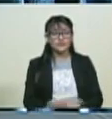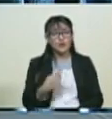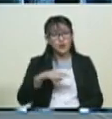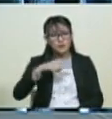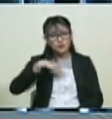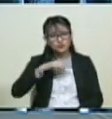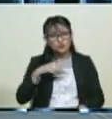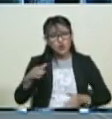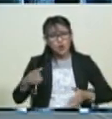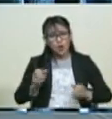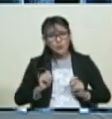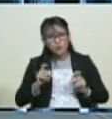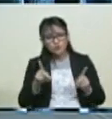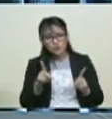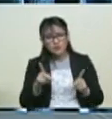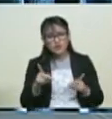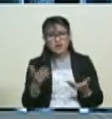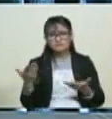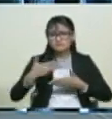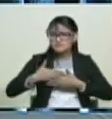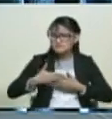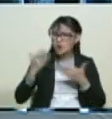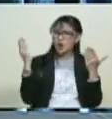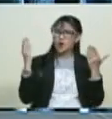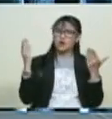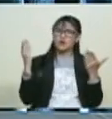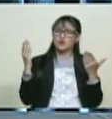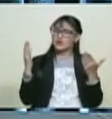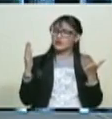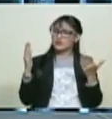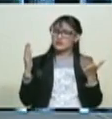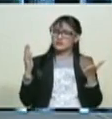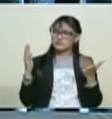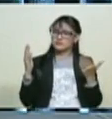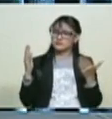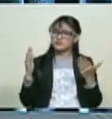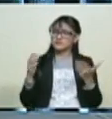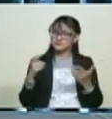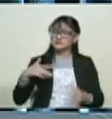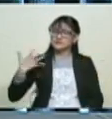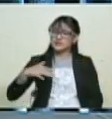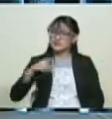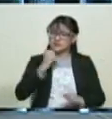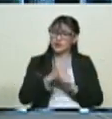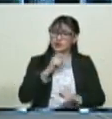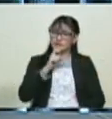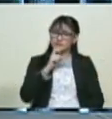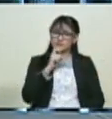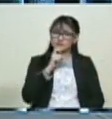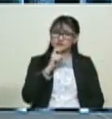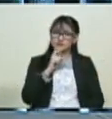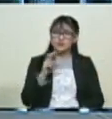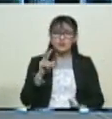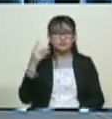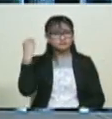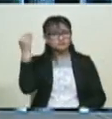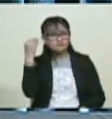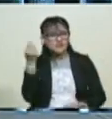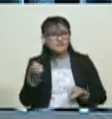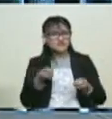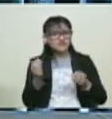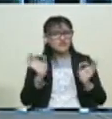caminos para romper bloqueos y romper sanciones grandes retos nuevas ingenierías financieras